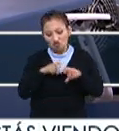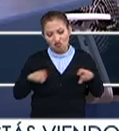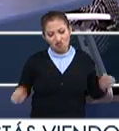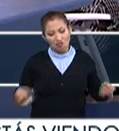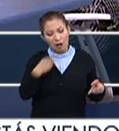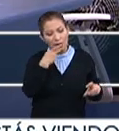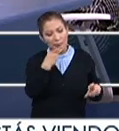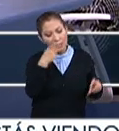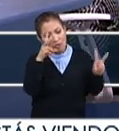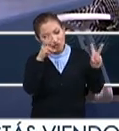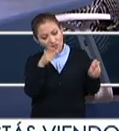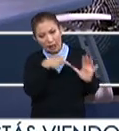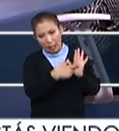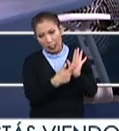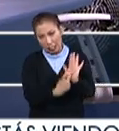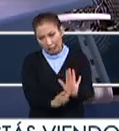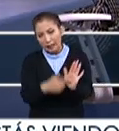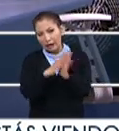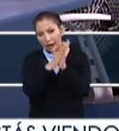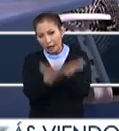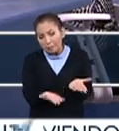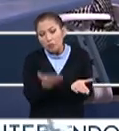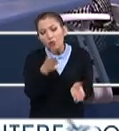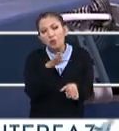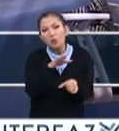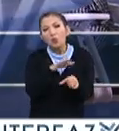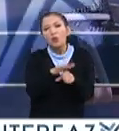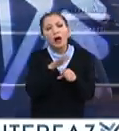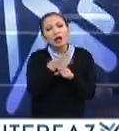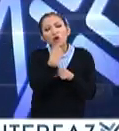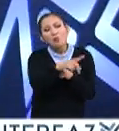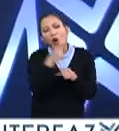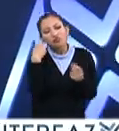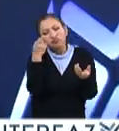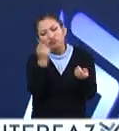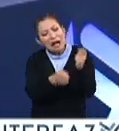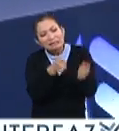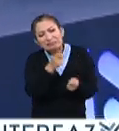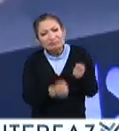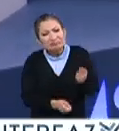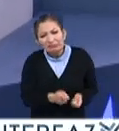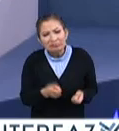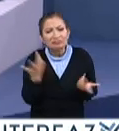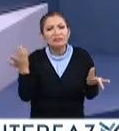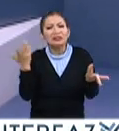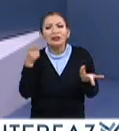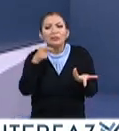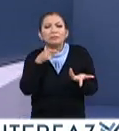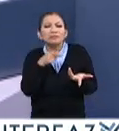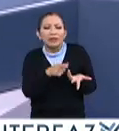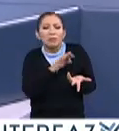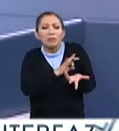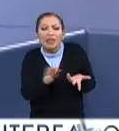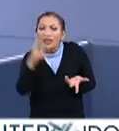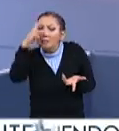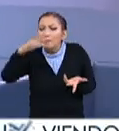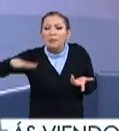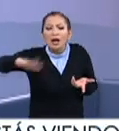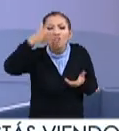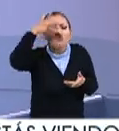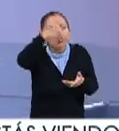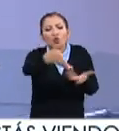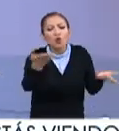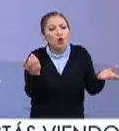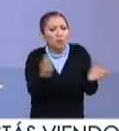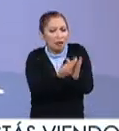hablando sobre este libro, sobre un poco las expectativas o qué es lo que puede hacer México en un